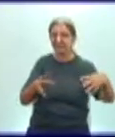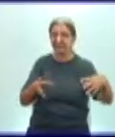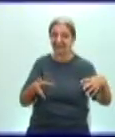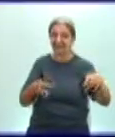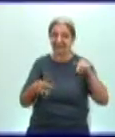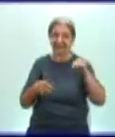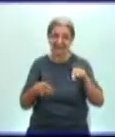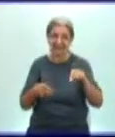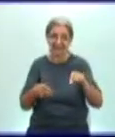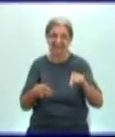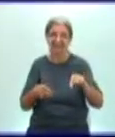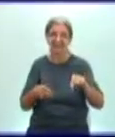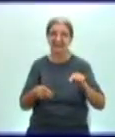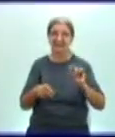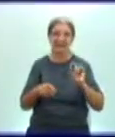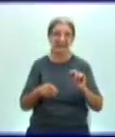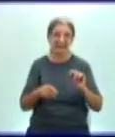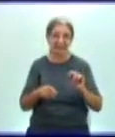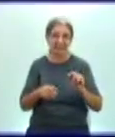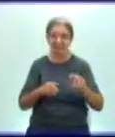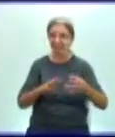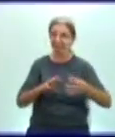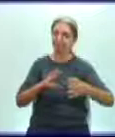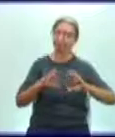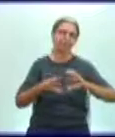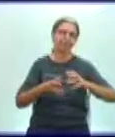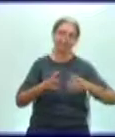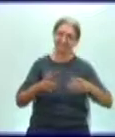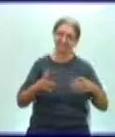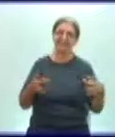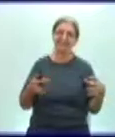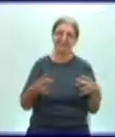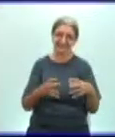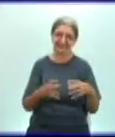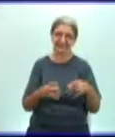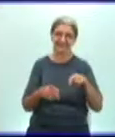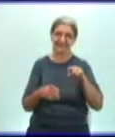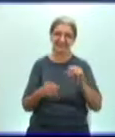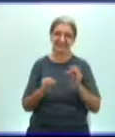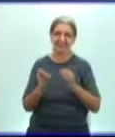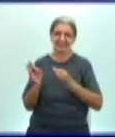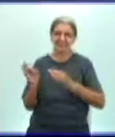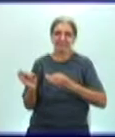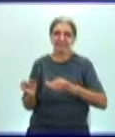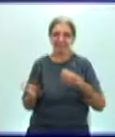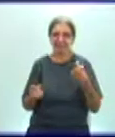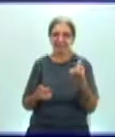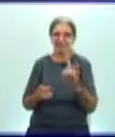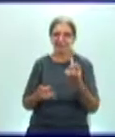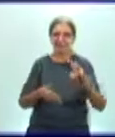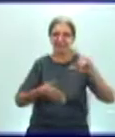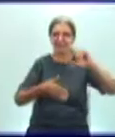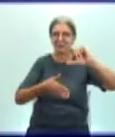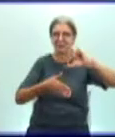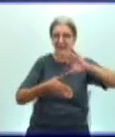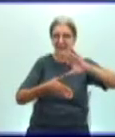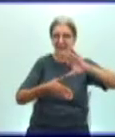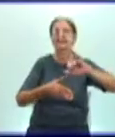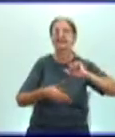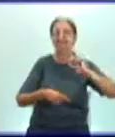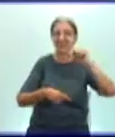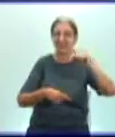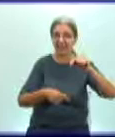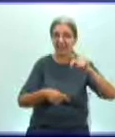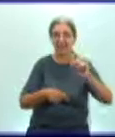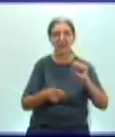que conforman este complejo territorio, el fiel de nuestra América, como dijera Martí, y por donde empezó precisamente la